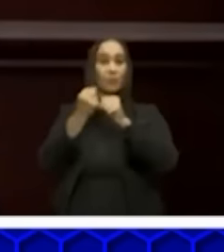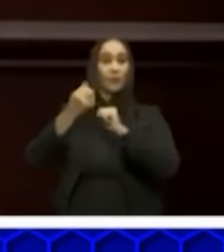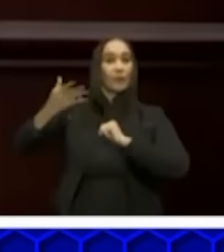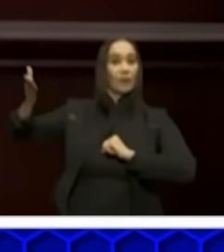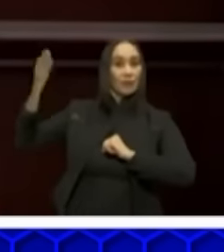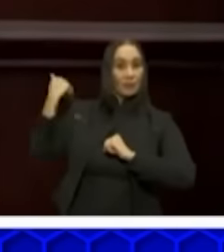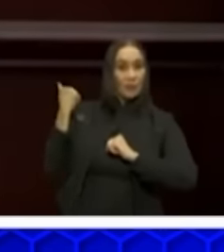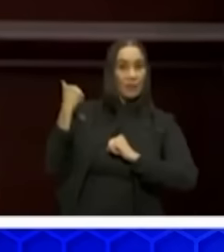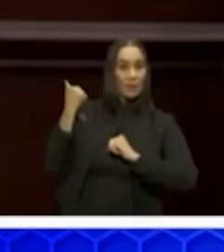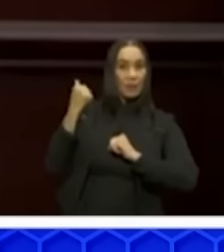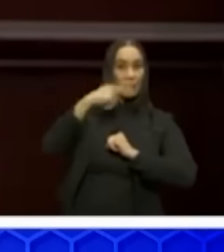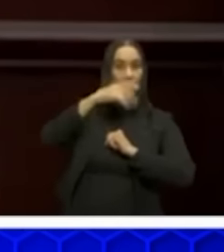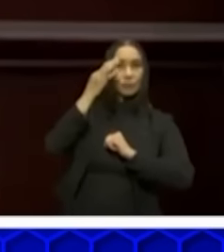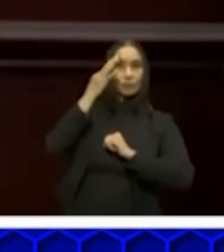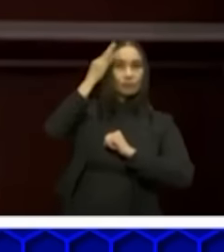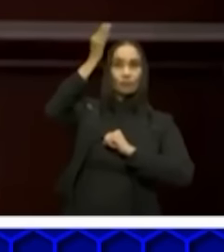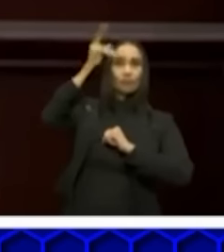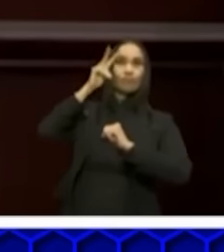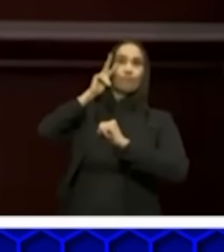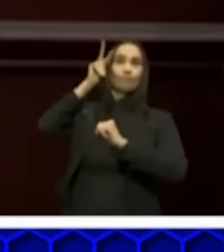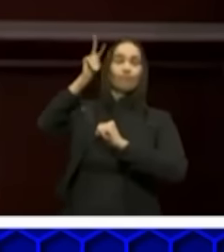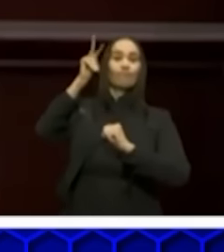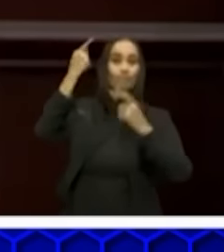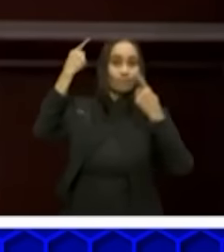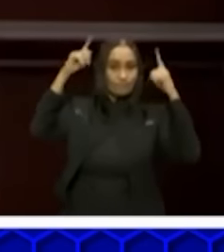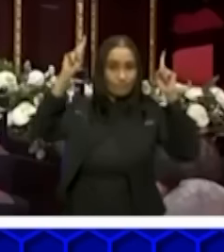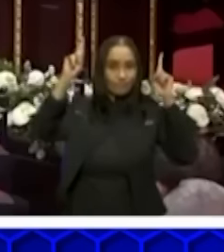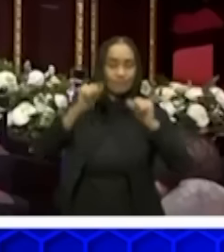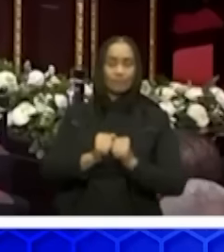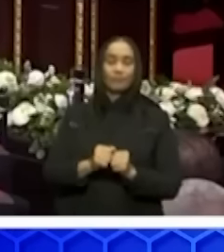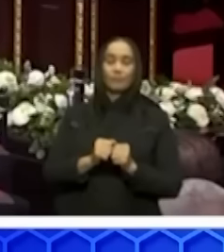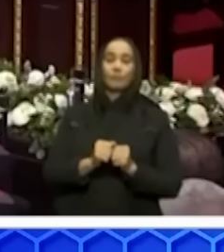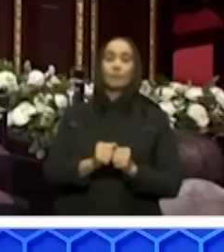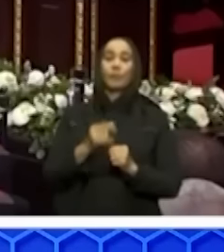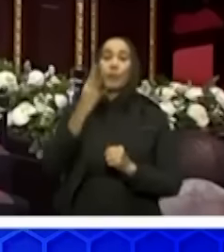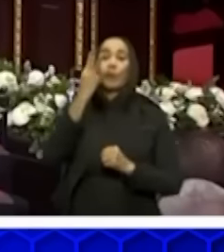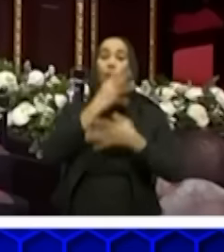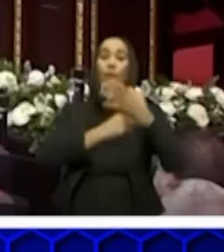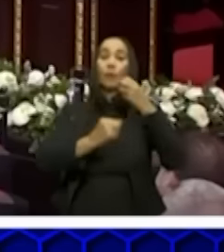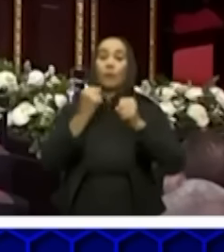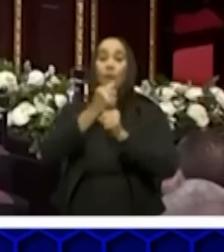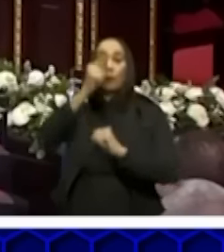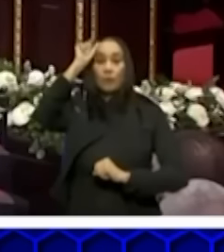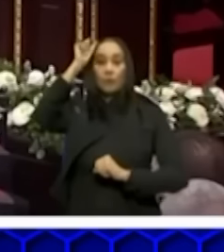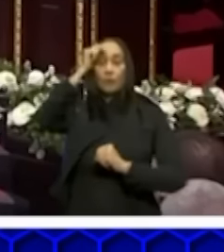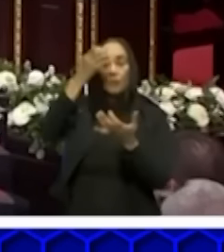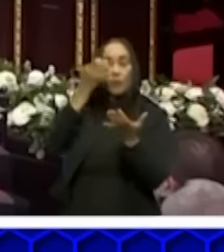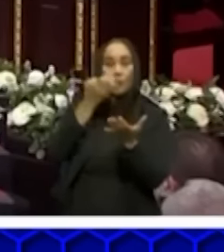asambleístas son los ocultados entre otras cosas para crear